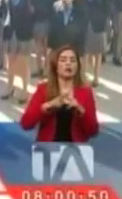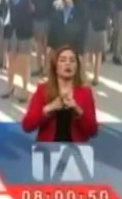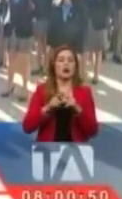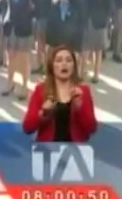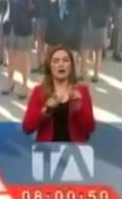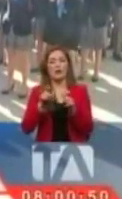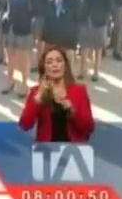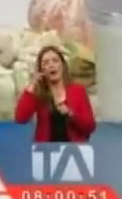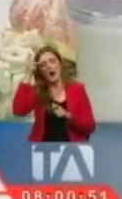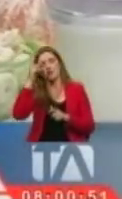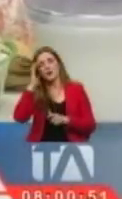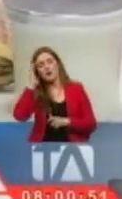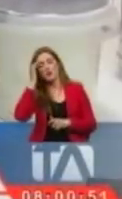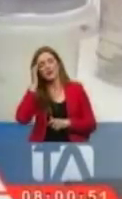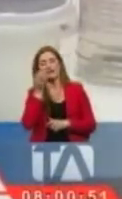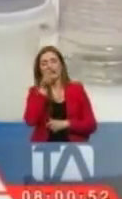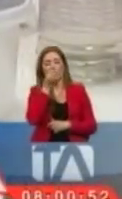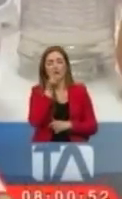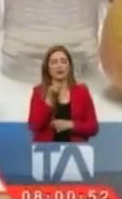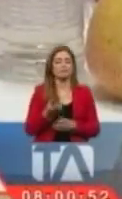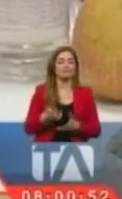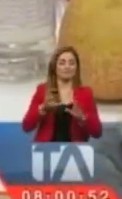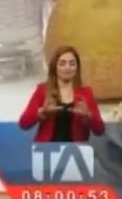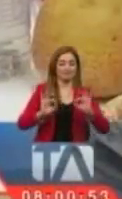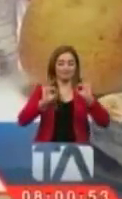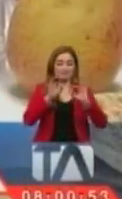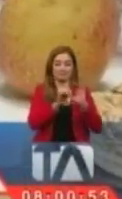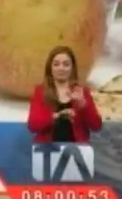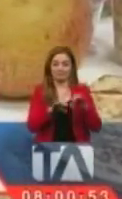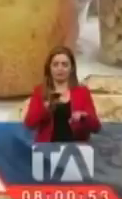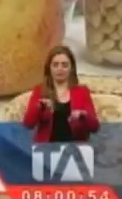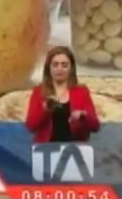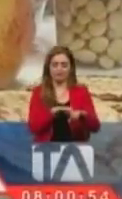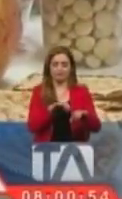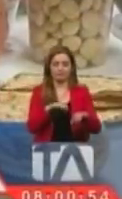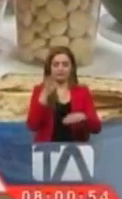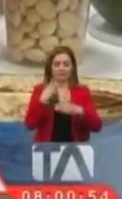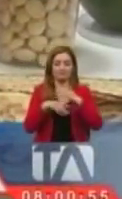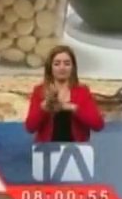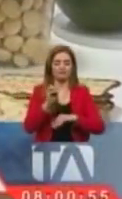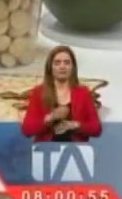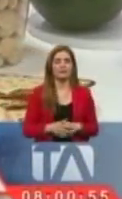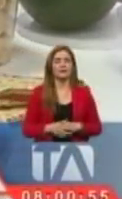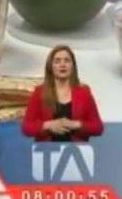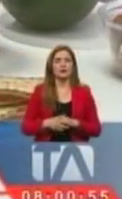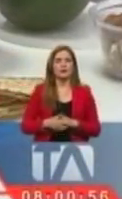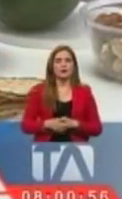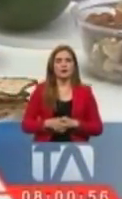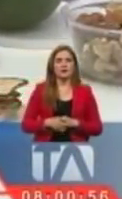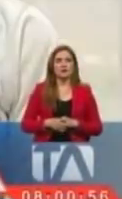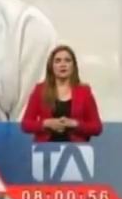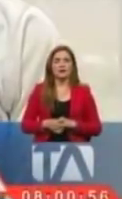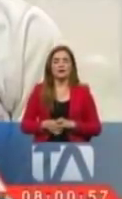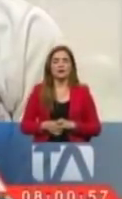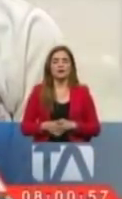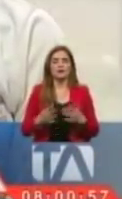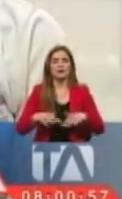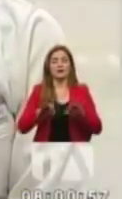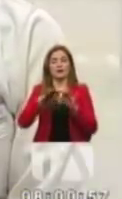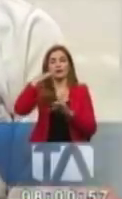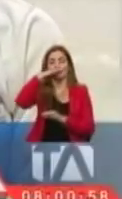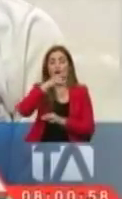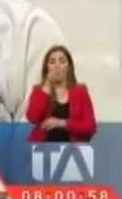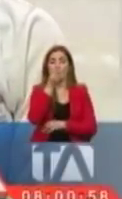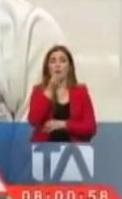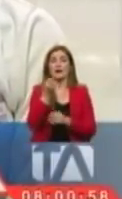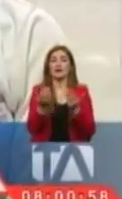preocupación de los padres por qué tipo de loncheras se puede hacer para sus hijos lo importante es tomar en cuenta que los niños necesitan una